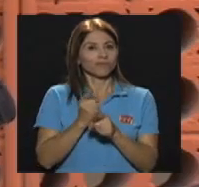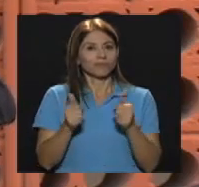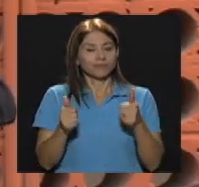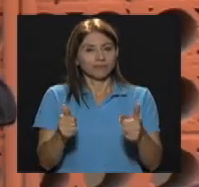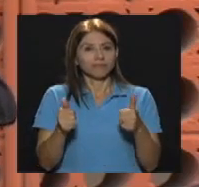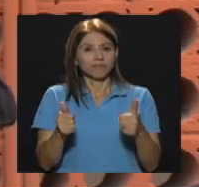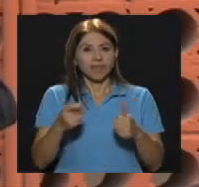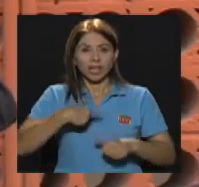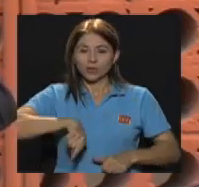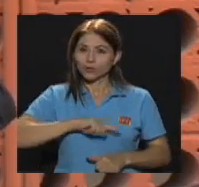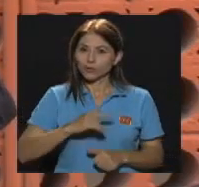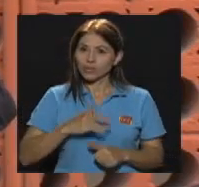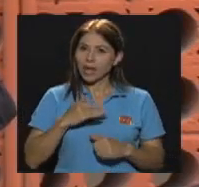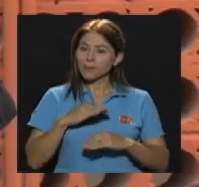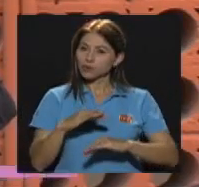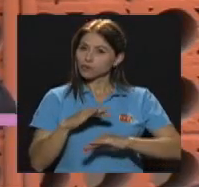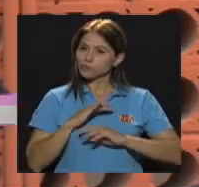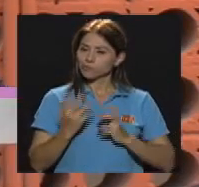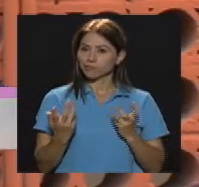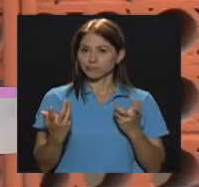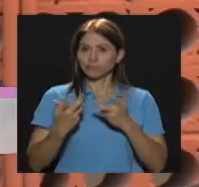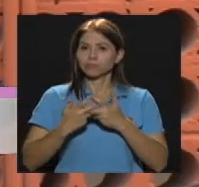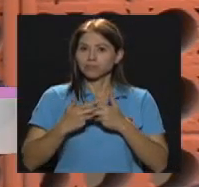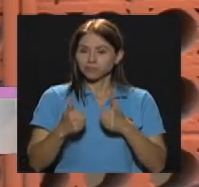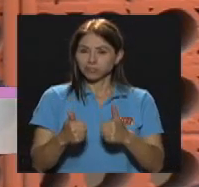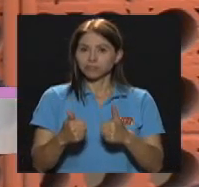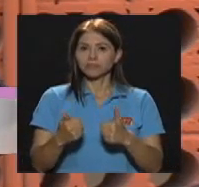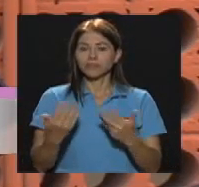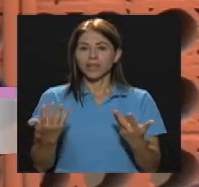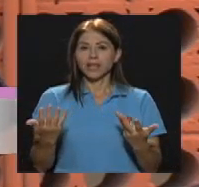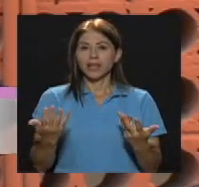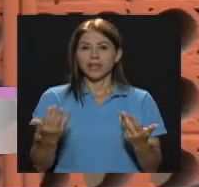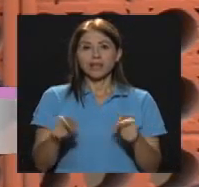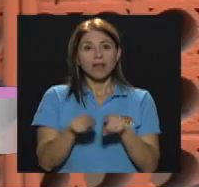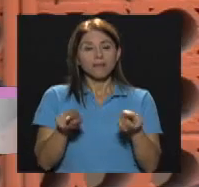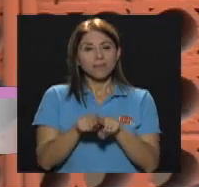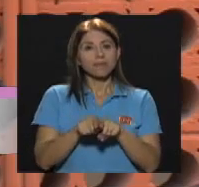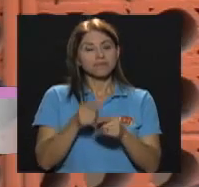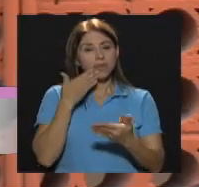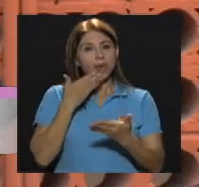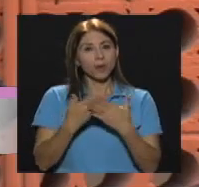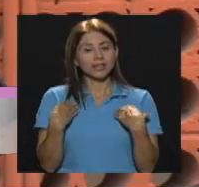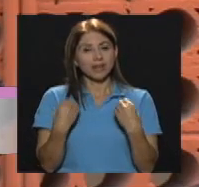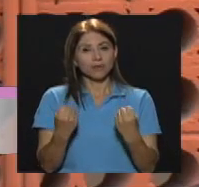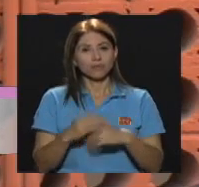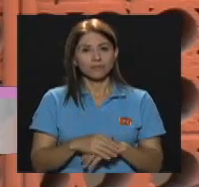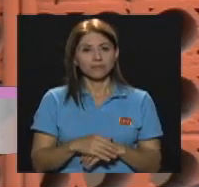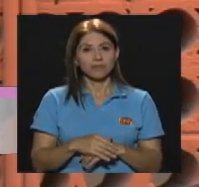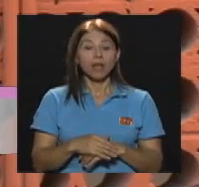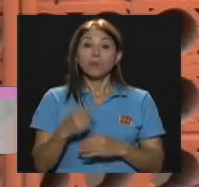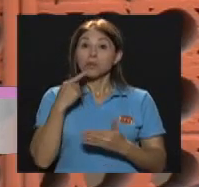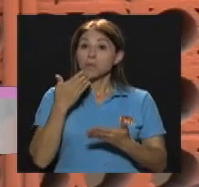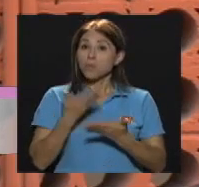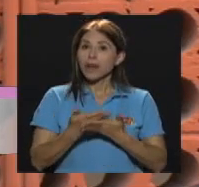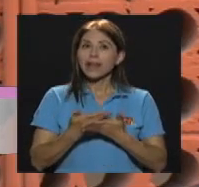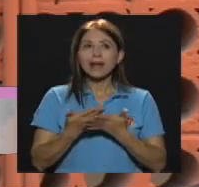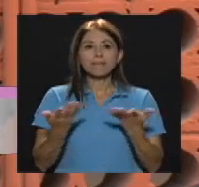nos sentamos confortables, ¿verdad? Y mantener una buena salud, ¿verdad? Porque una buena